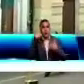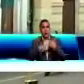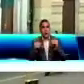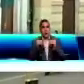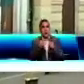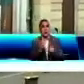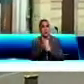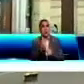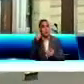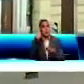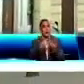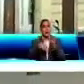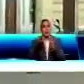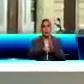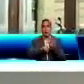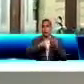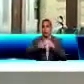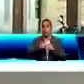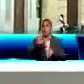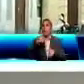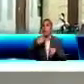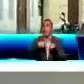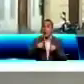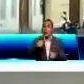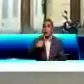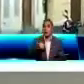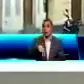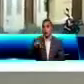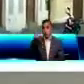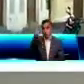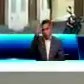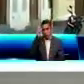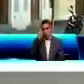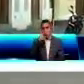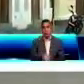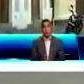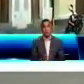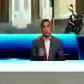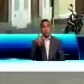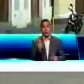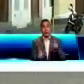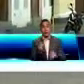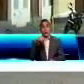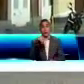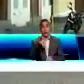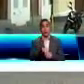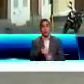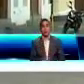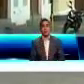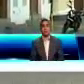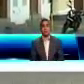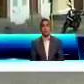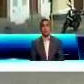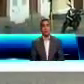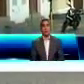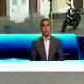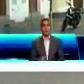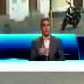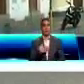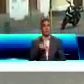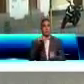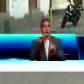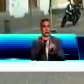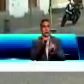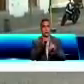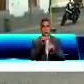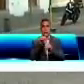cualquier contratiempo, ¿no? Sin embargo, creo que desde la población se está comunicando cuáles son